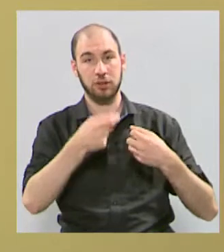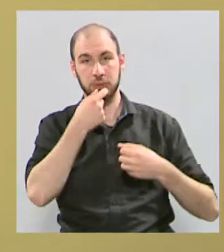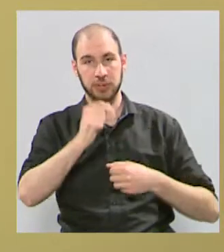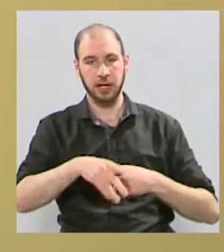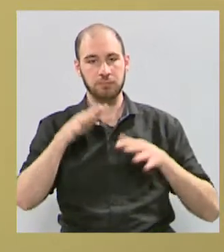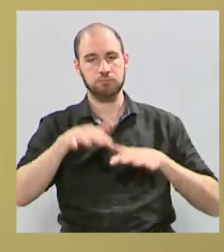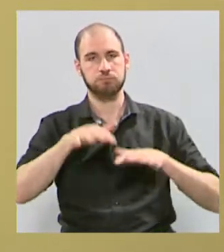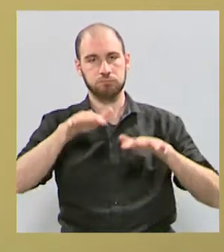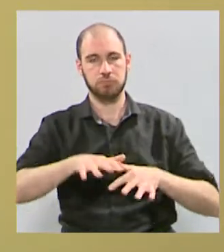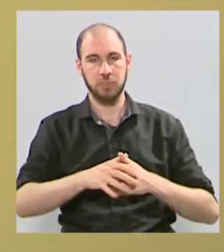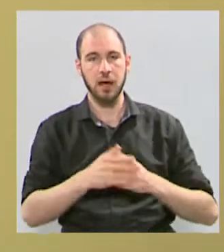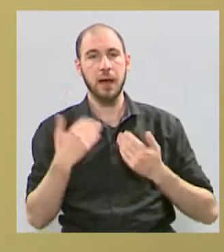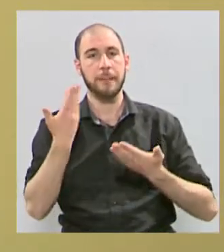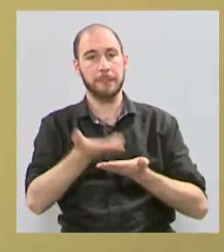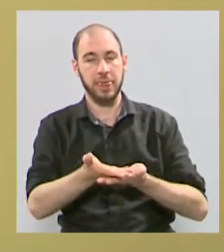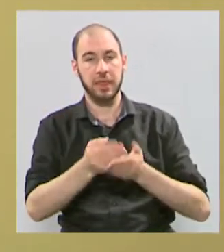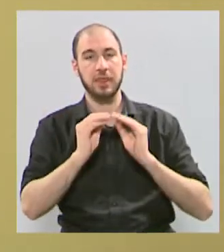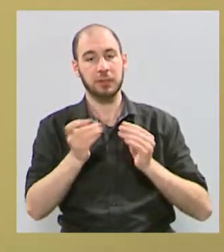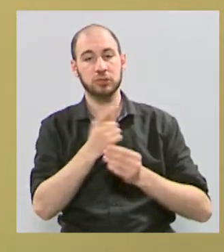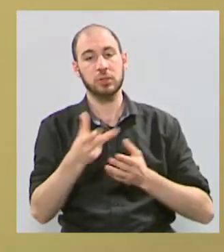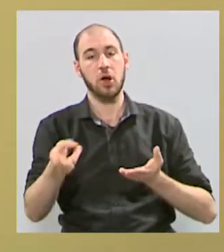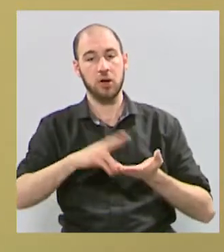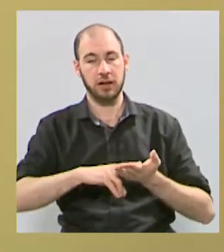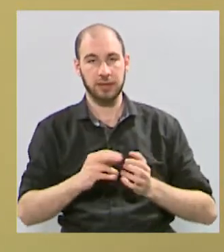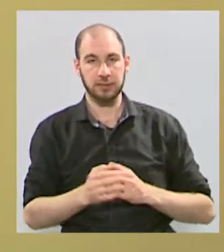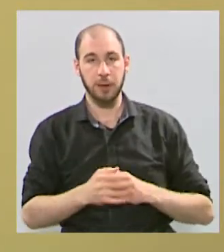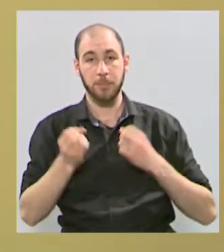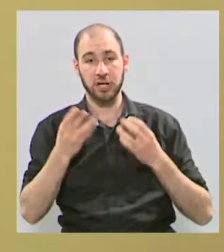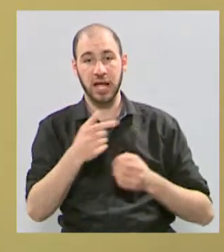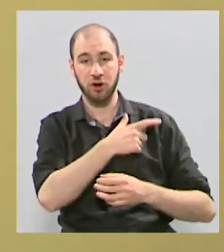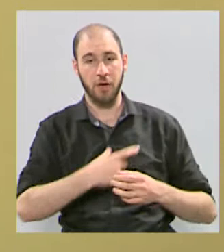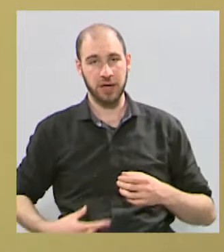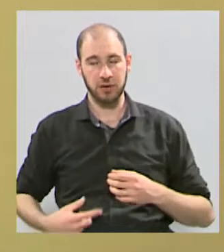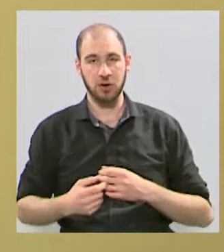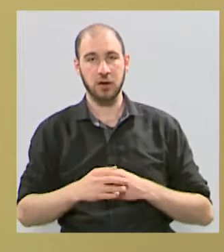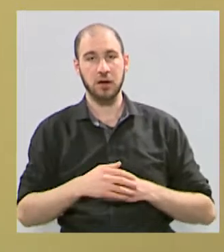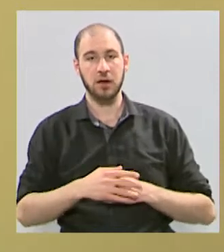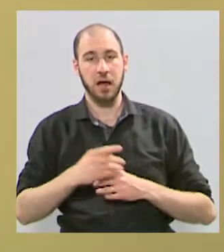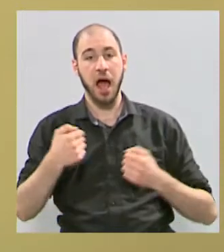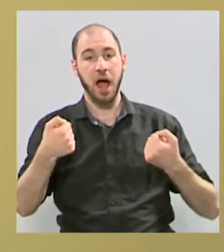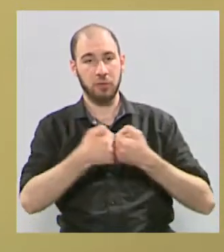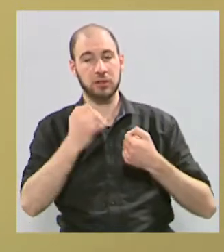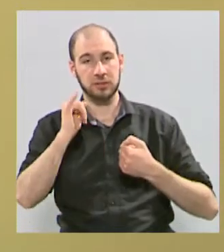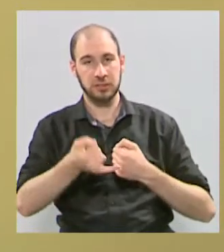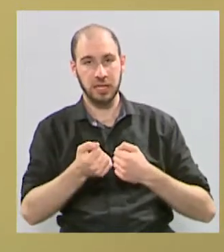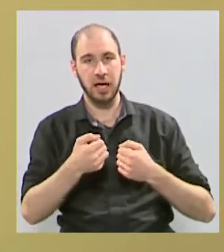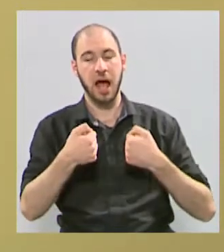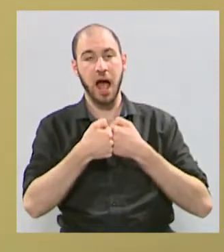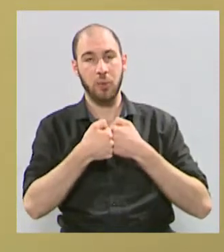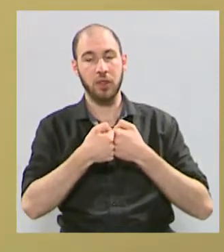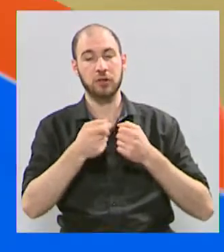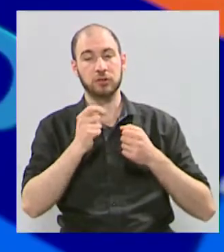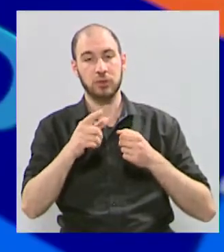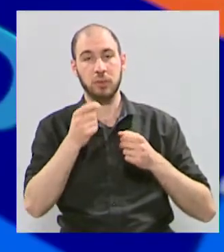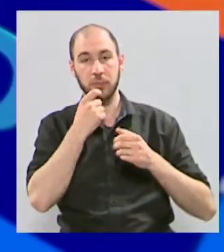se manifestaron pidiendo la apertura de paritarias porque el gobierno había acordado cierta pauta